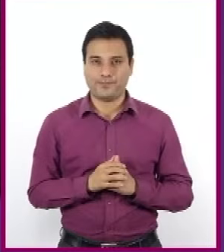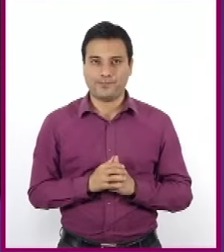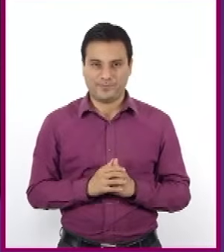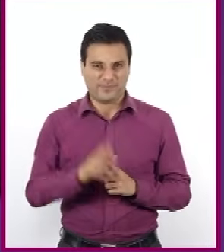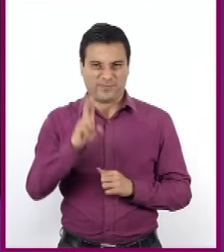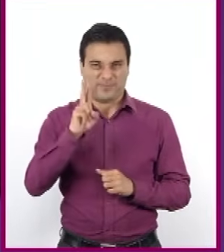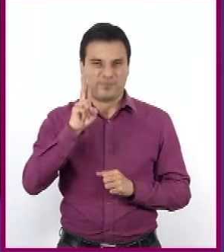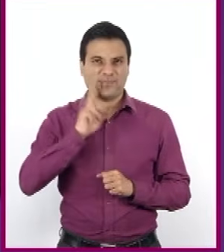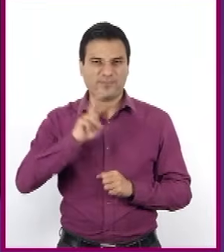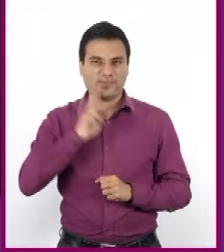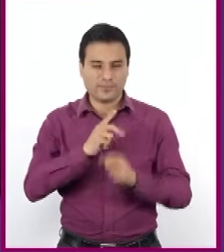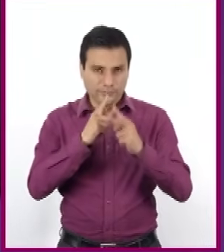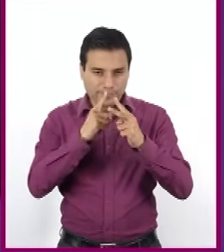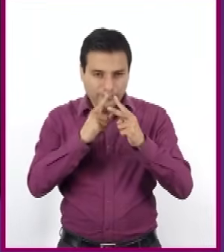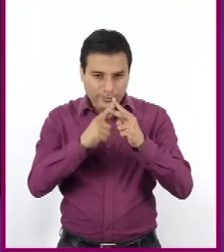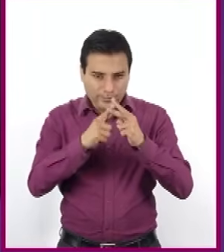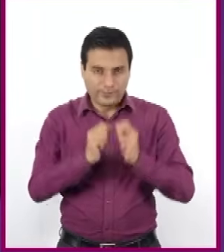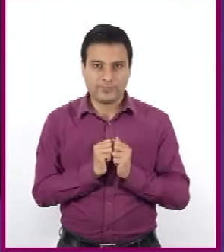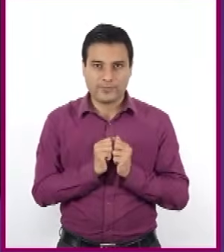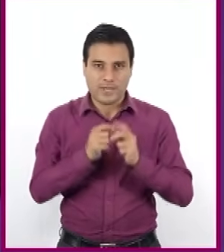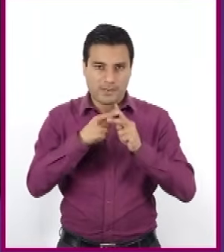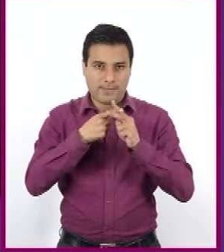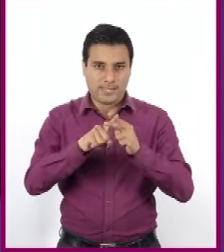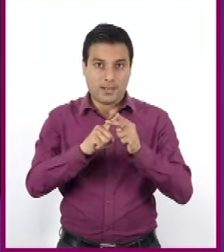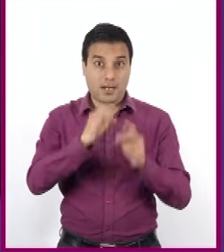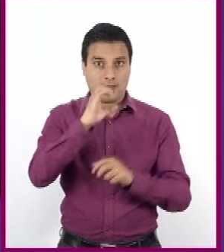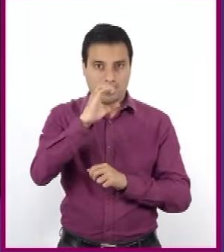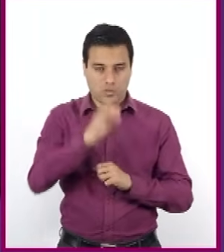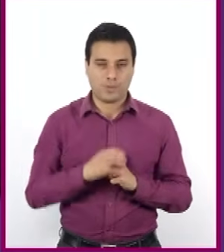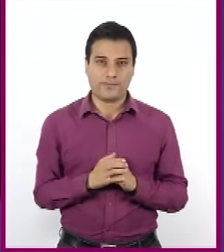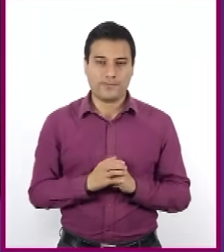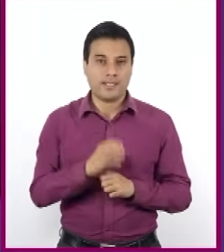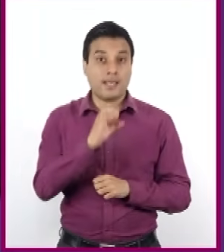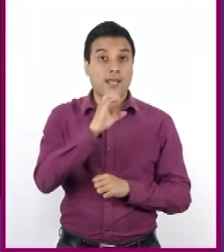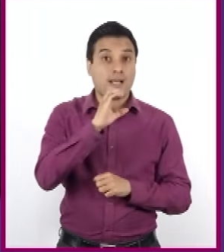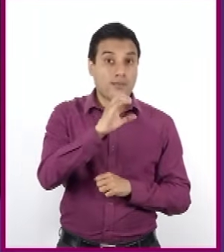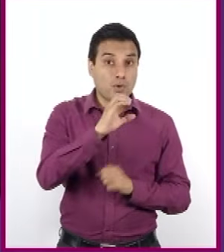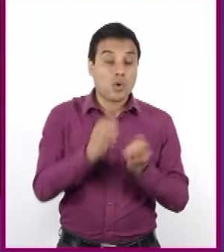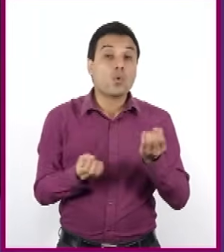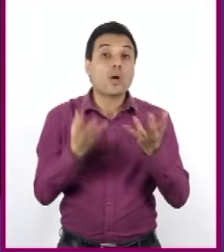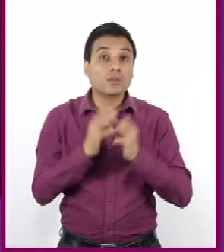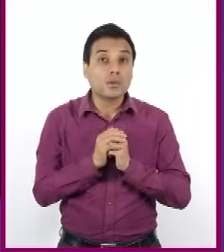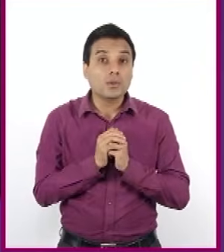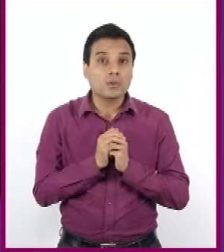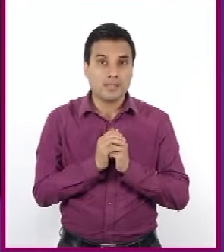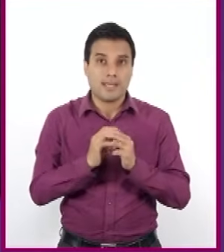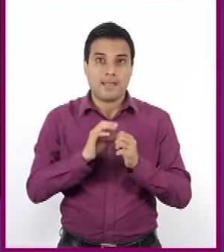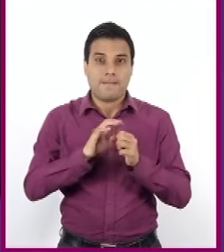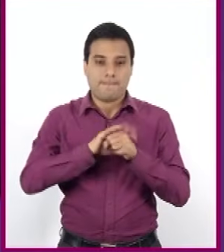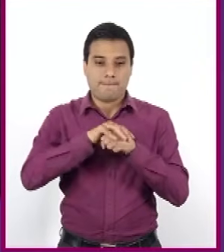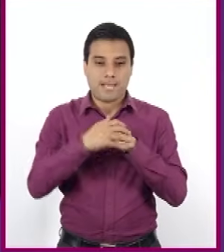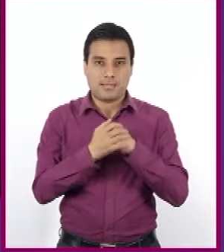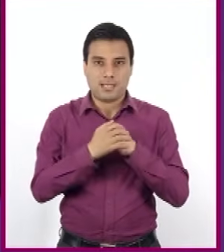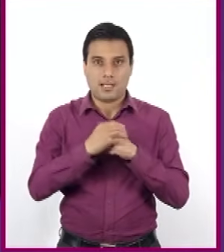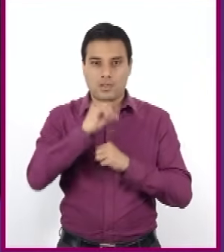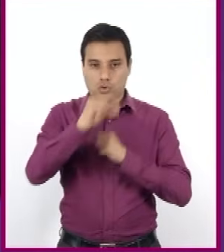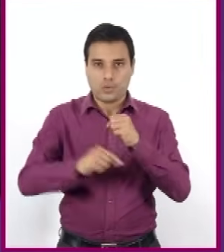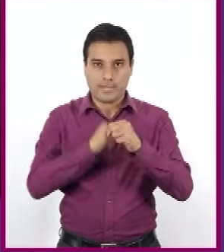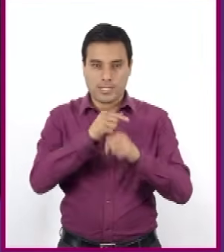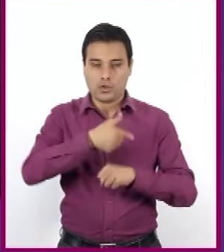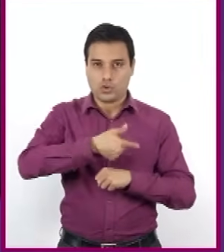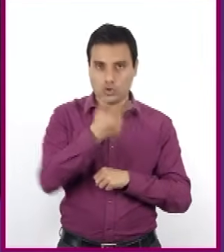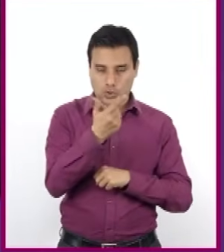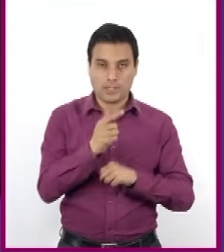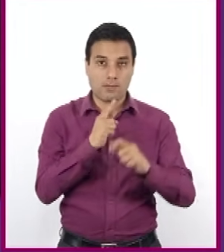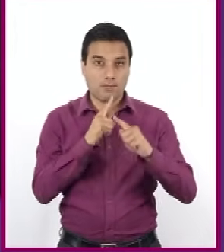Realizamos los siguientes cálculos. Iniciemos con el carbono. El carbono es igual a la masa atómica, que es 12, por